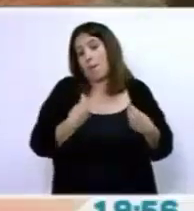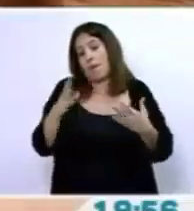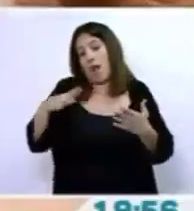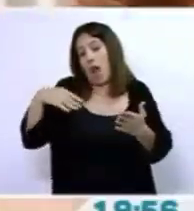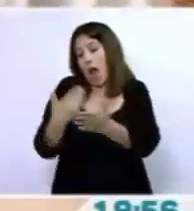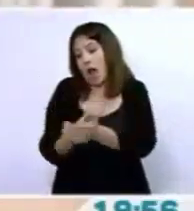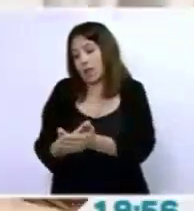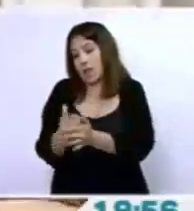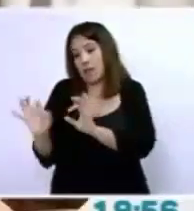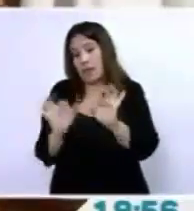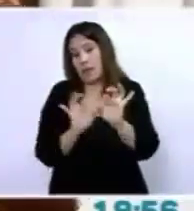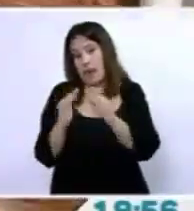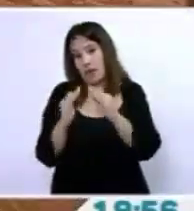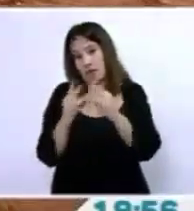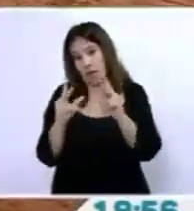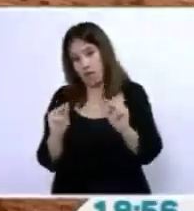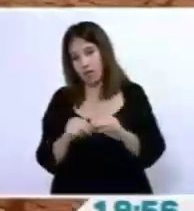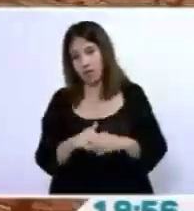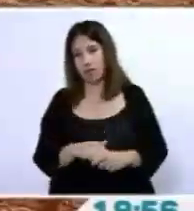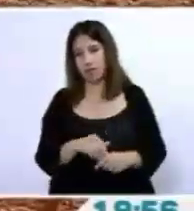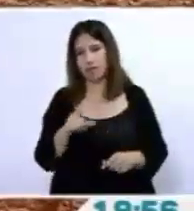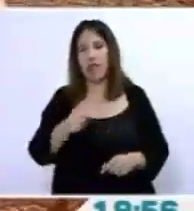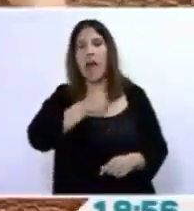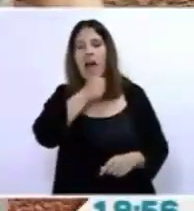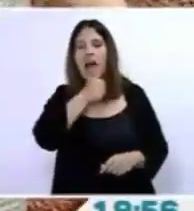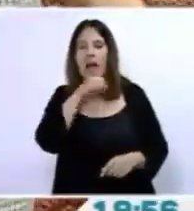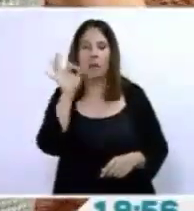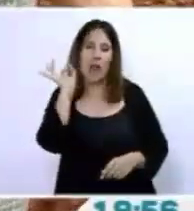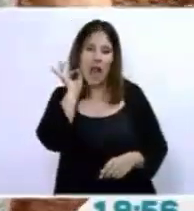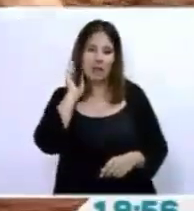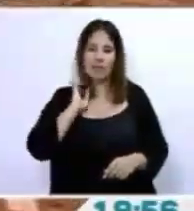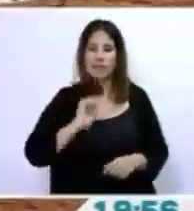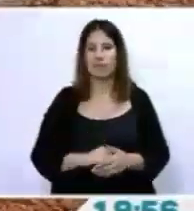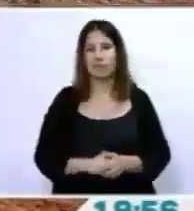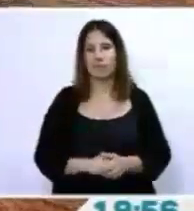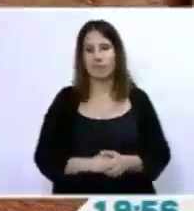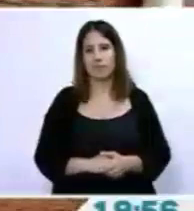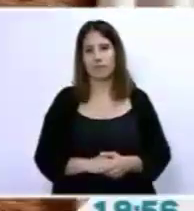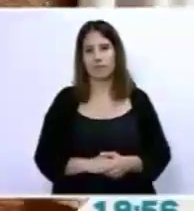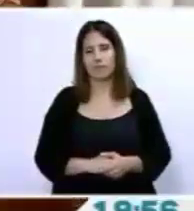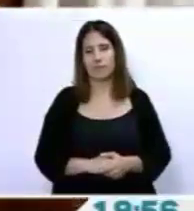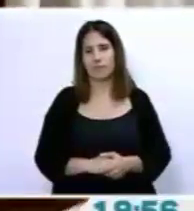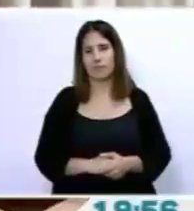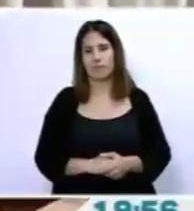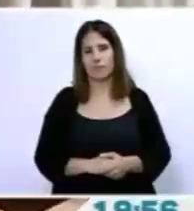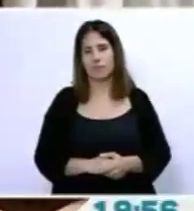instalarnos aquí. ¡A la buena! ¡Adiós, mía! ¡Dame un besito, cariño mío! ¡Adiós, mía de mi alma!